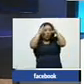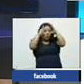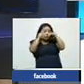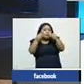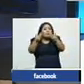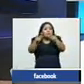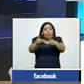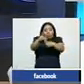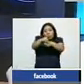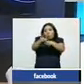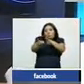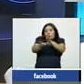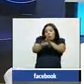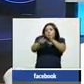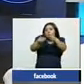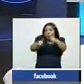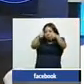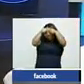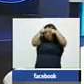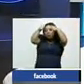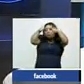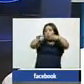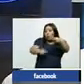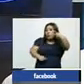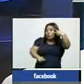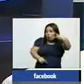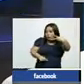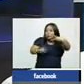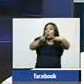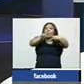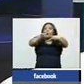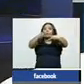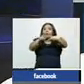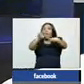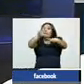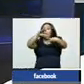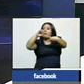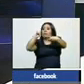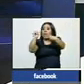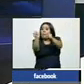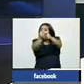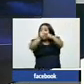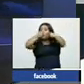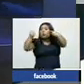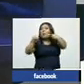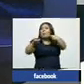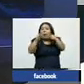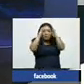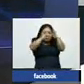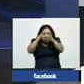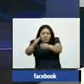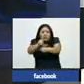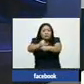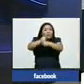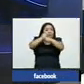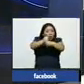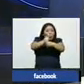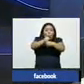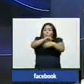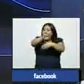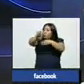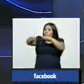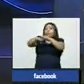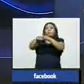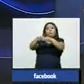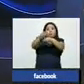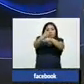Los diputados ya aprobaron dos dictámenes donde se avala el uso de 30 millones de dólares para tareas de seguridad. Todos los partidos